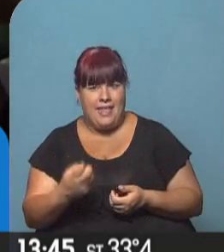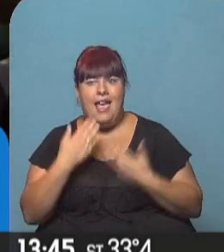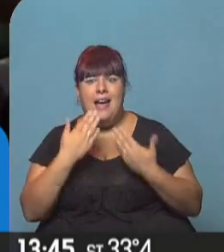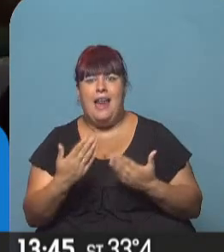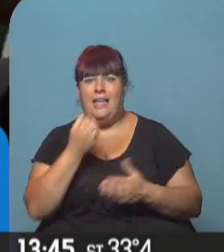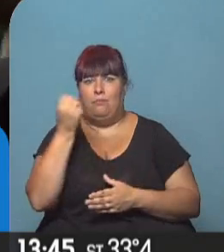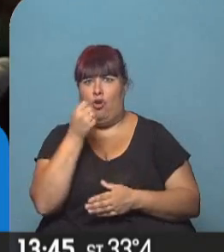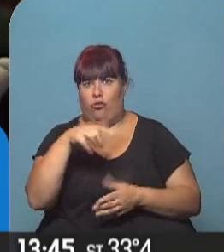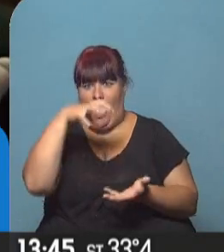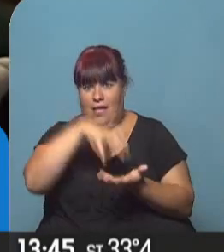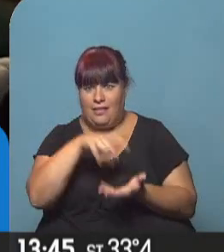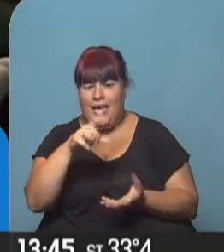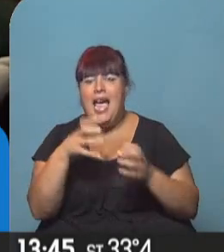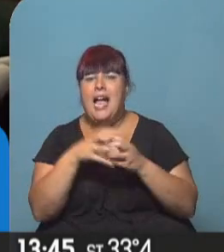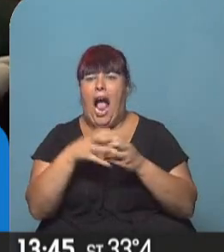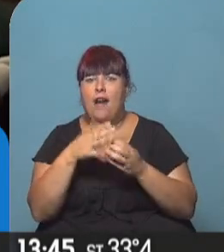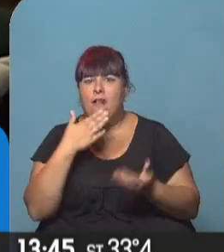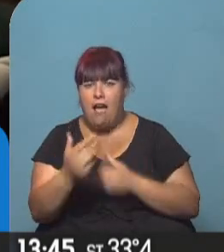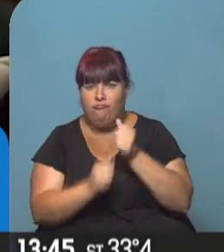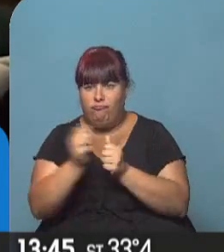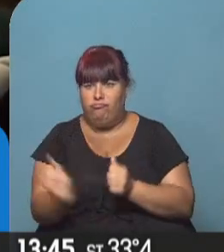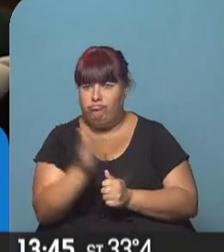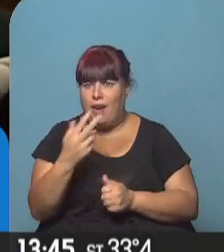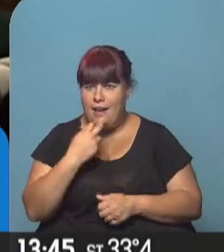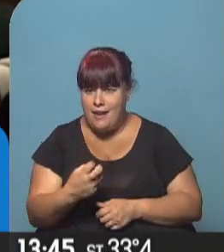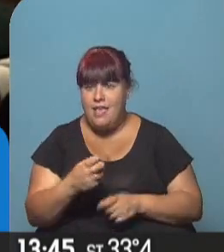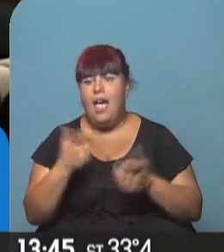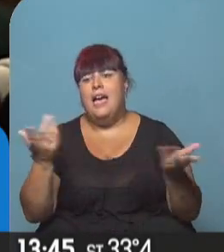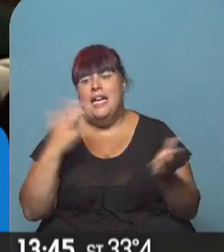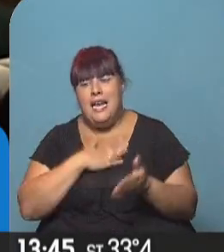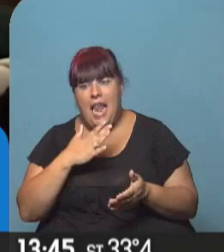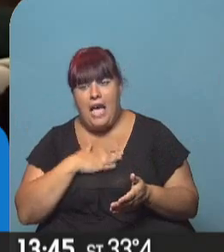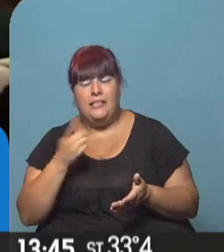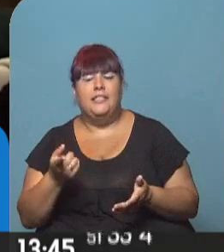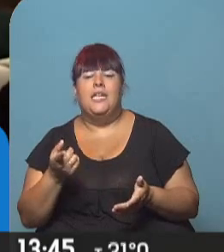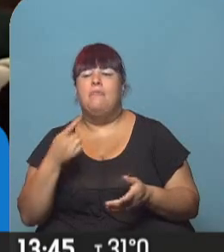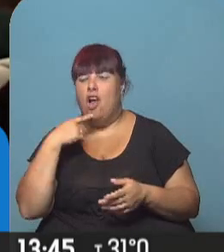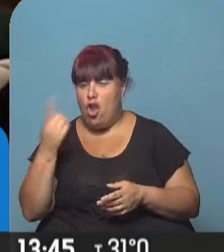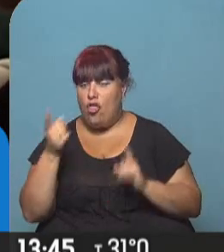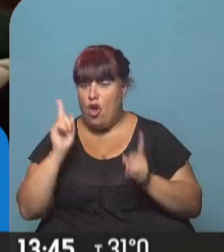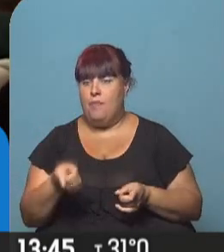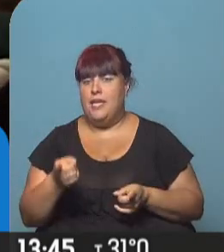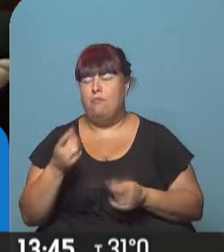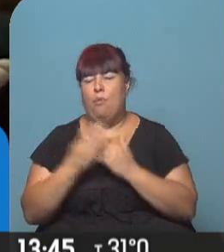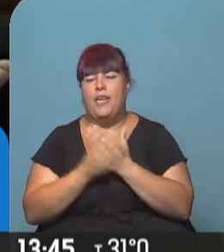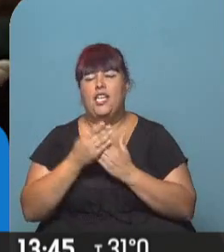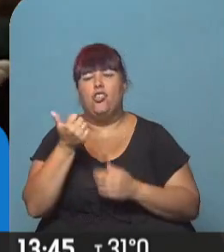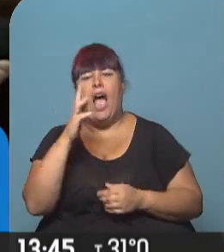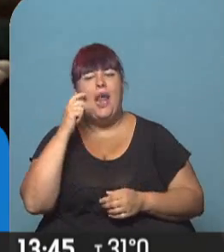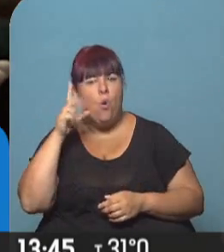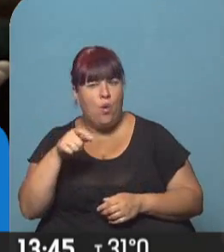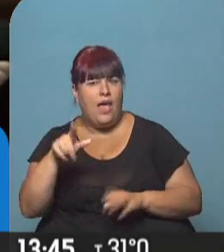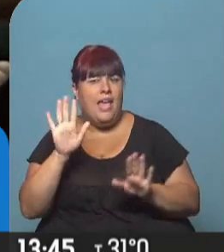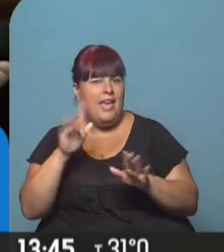nuestro principal recurso, que es el carbón. Lamentablemente, y lo ha manifestado el propio ministro Aranguren, esto está a